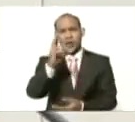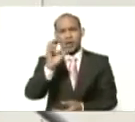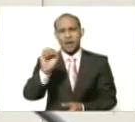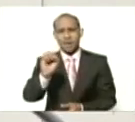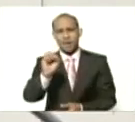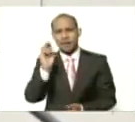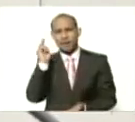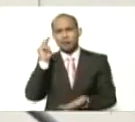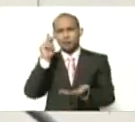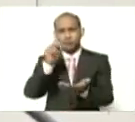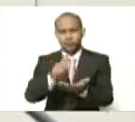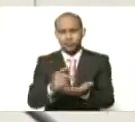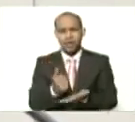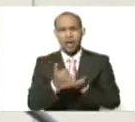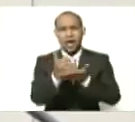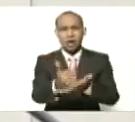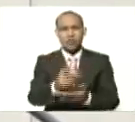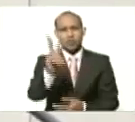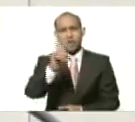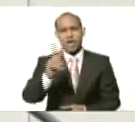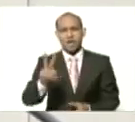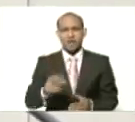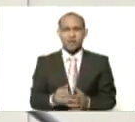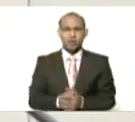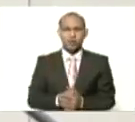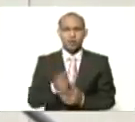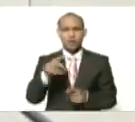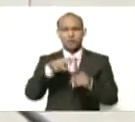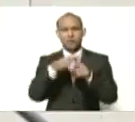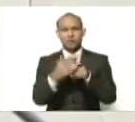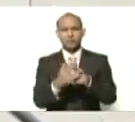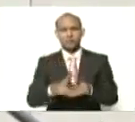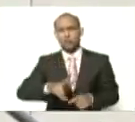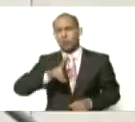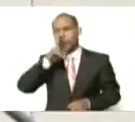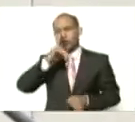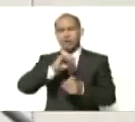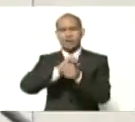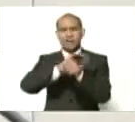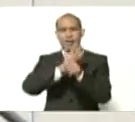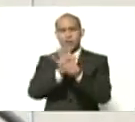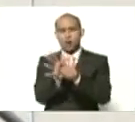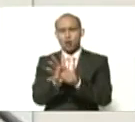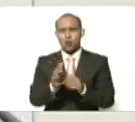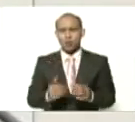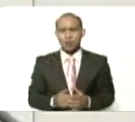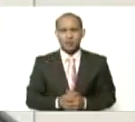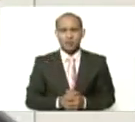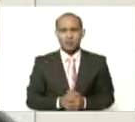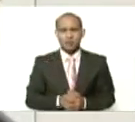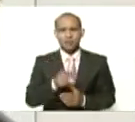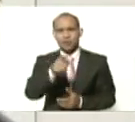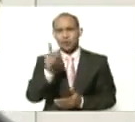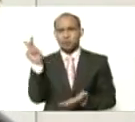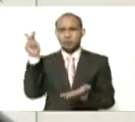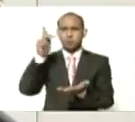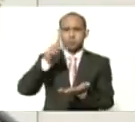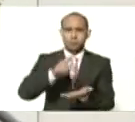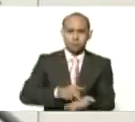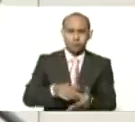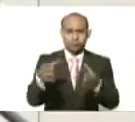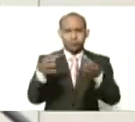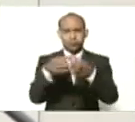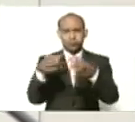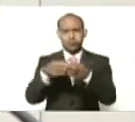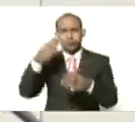en extender la mano a Venezuela en medio de la peor pandemia que ha conocido la humanidad. Allí llegaron los brigadistas